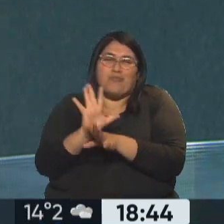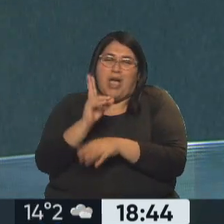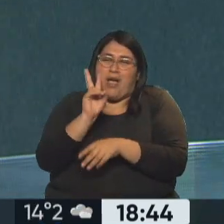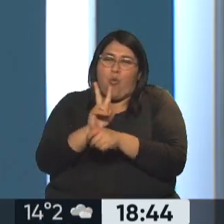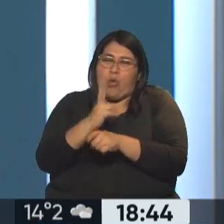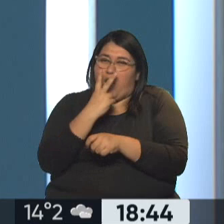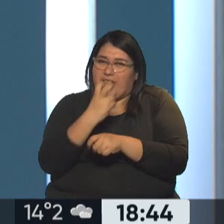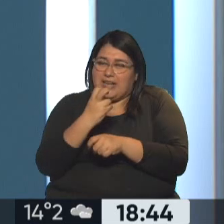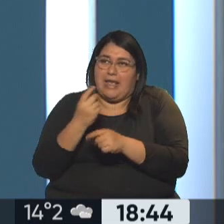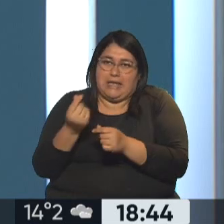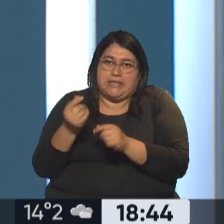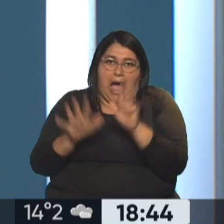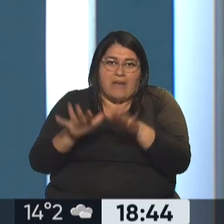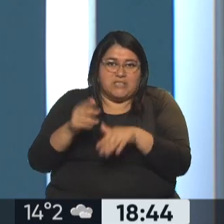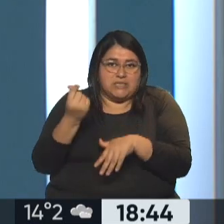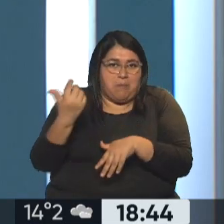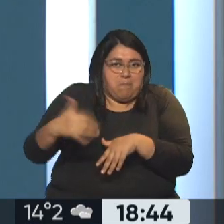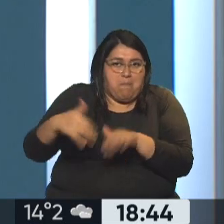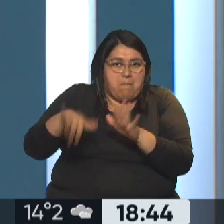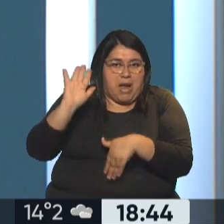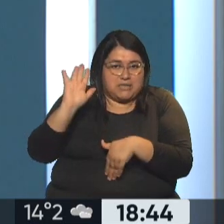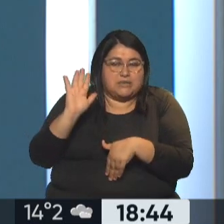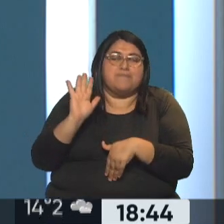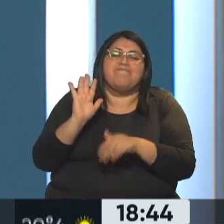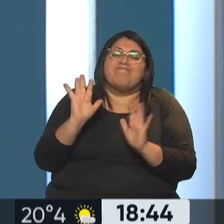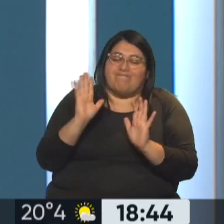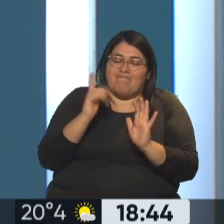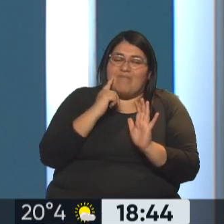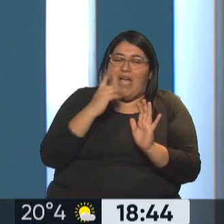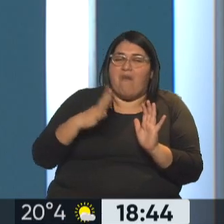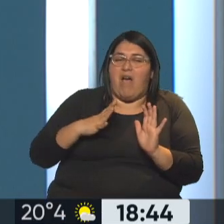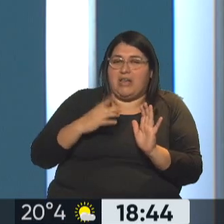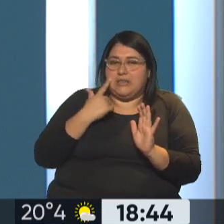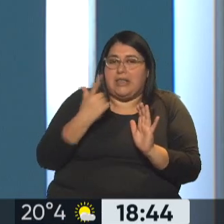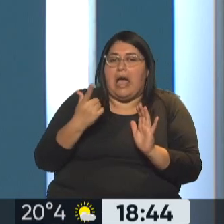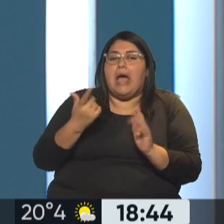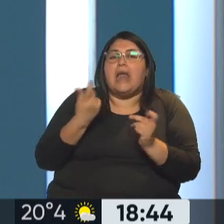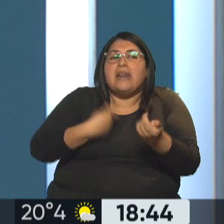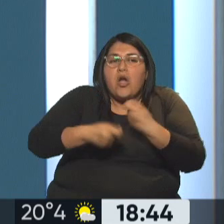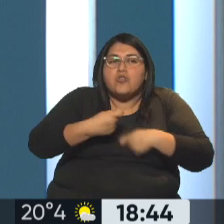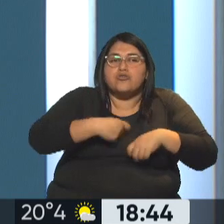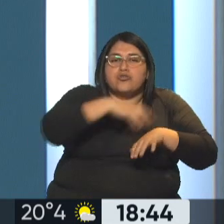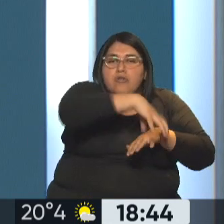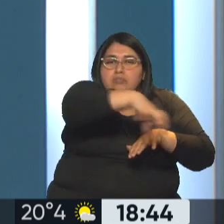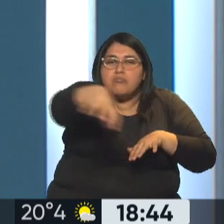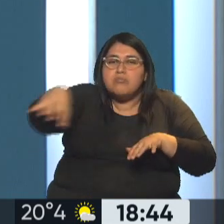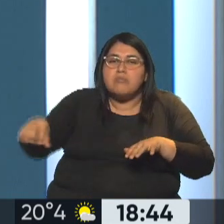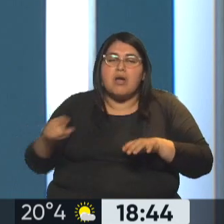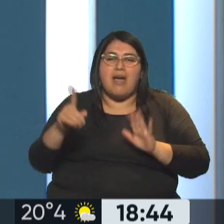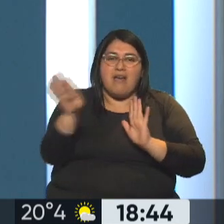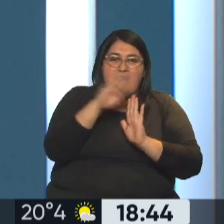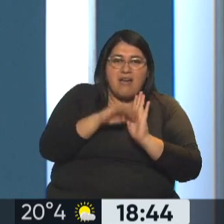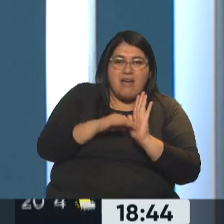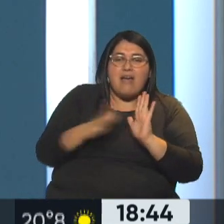común. Sí, a ver, todavía falta ver cuáles son las cadenas, ¿sí? O los comercios adheridos y finalmente cómo